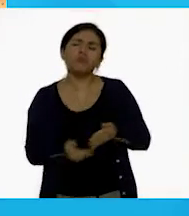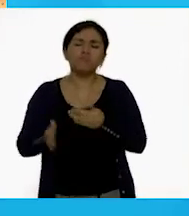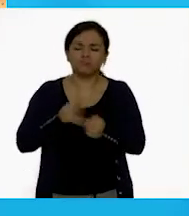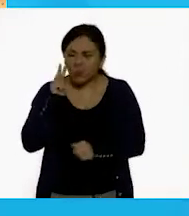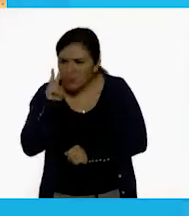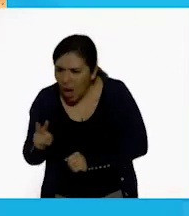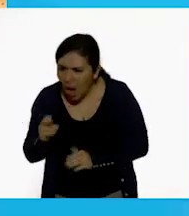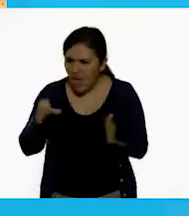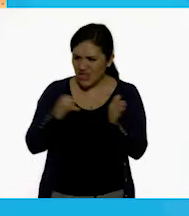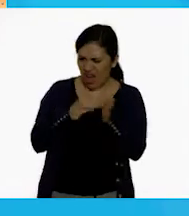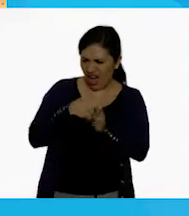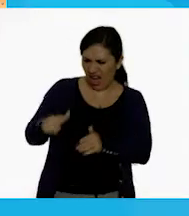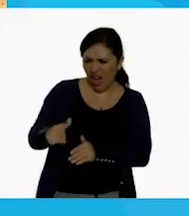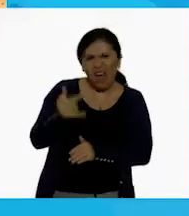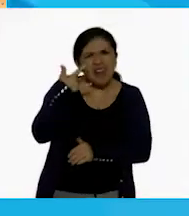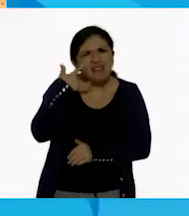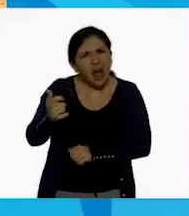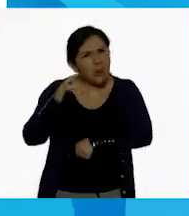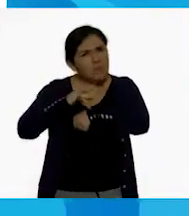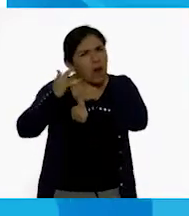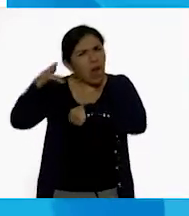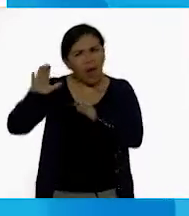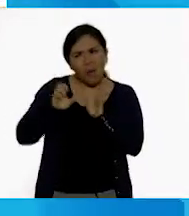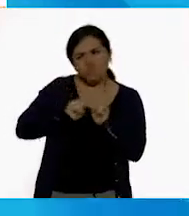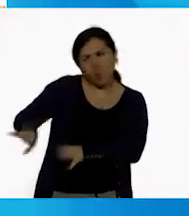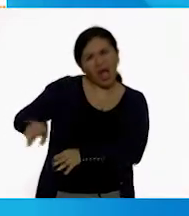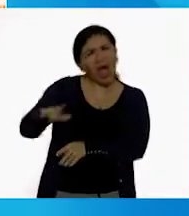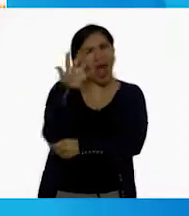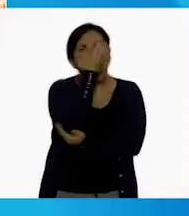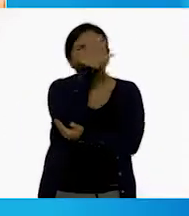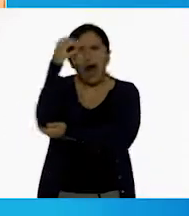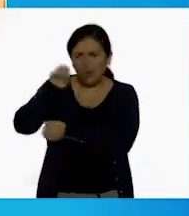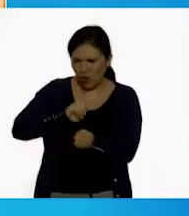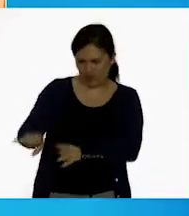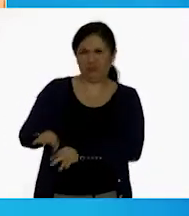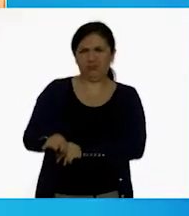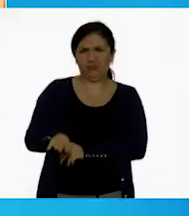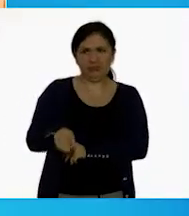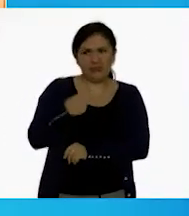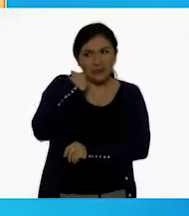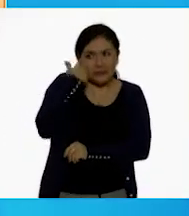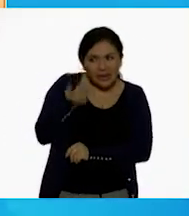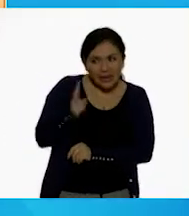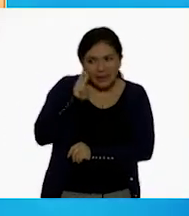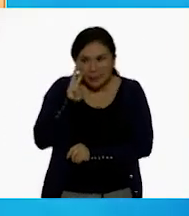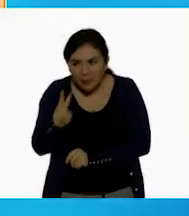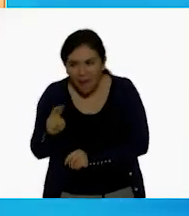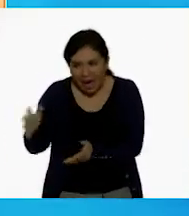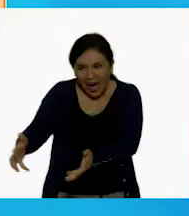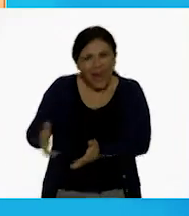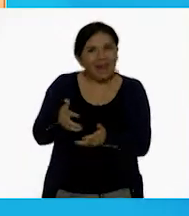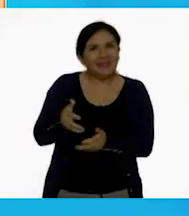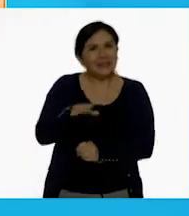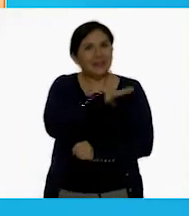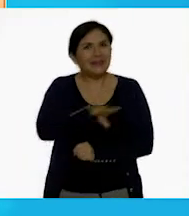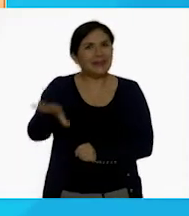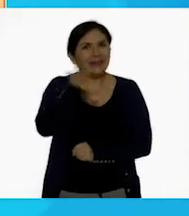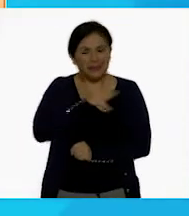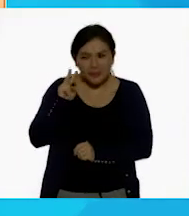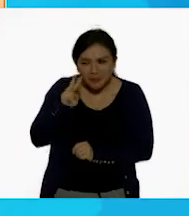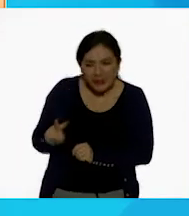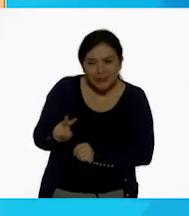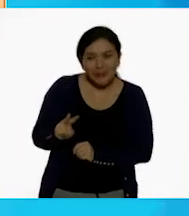y sospechosa, tirada cerca de unos arbustos. Ninguno se animaba a levantarla, aunque los tres